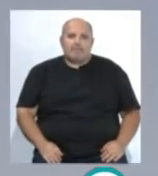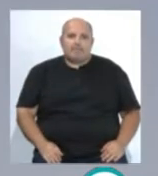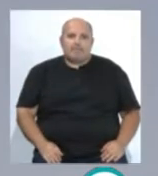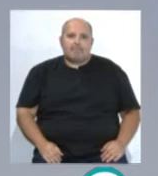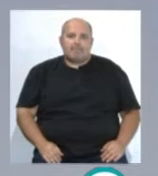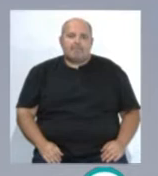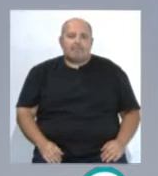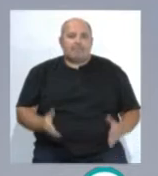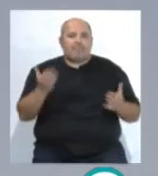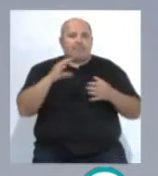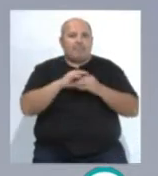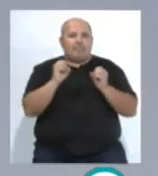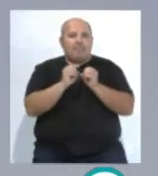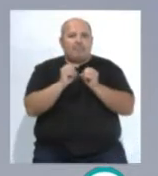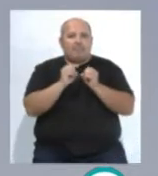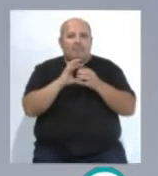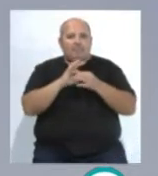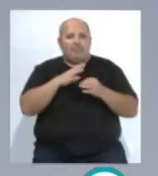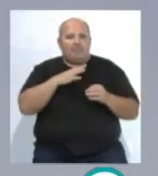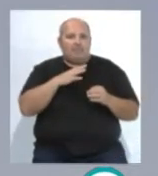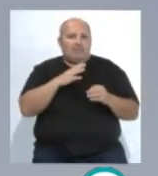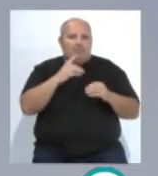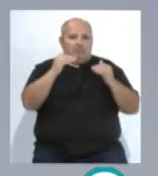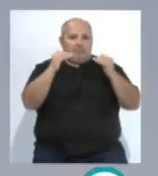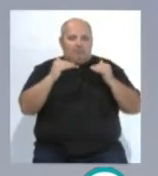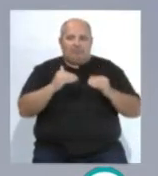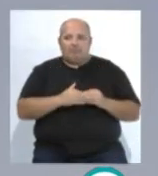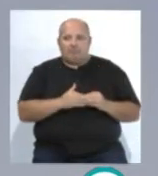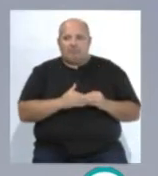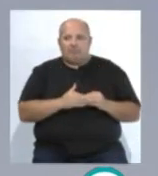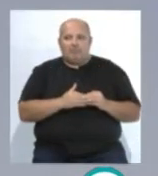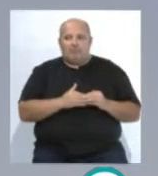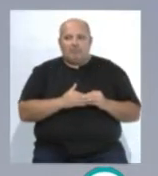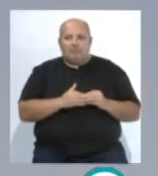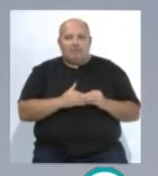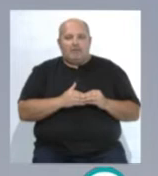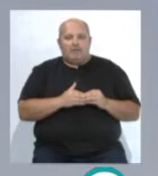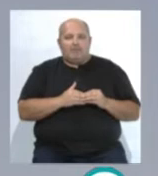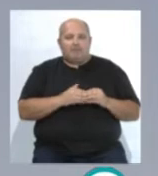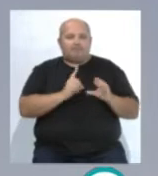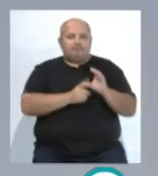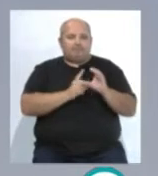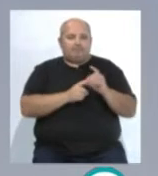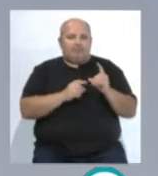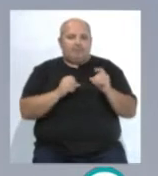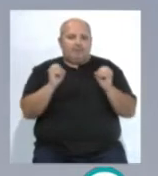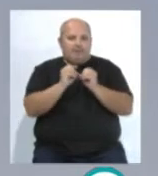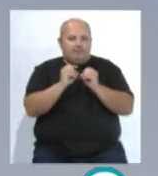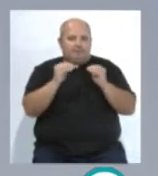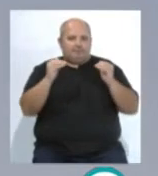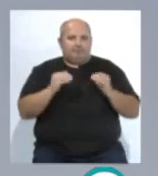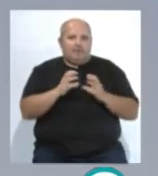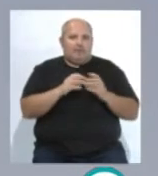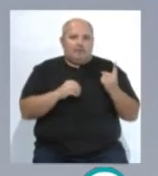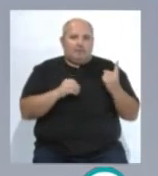El Almería empataba a 0 goles con el Alcorcón. Deportivo de Mallorca se está jugando. Extremadura 0, Lugo 0.